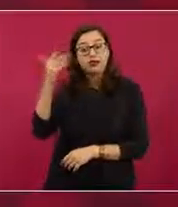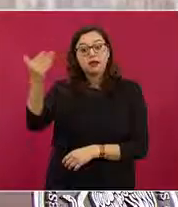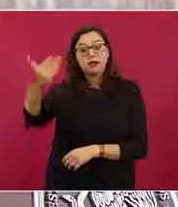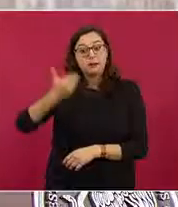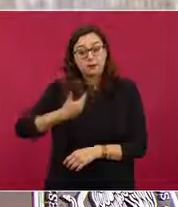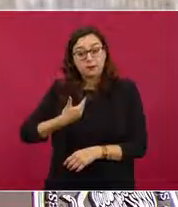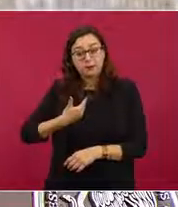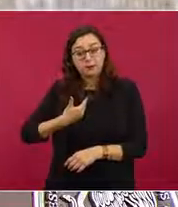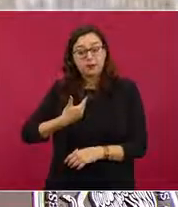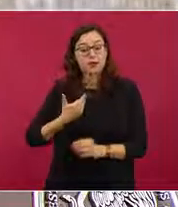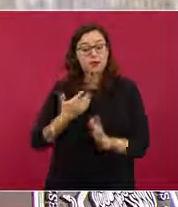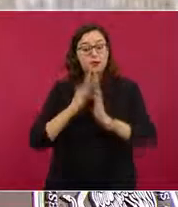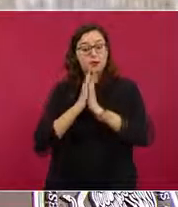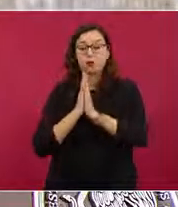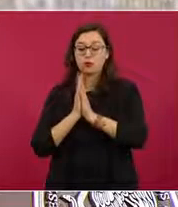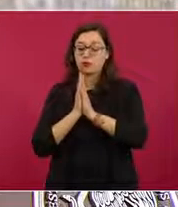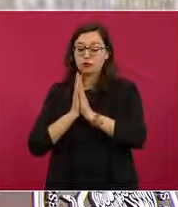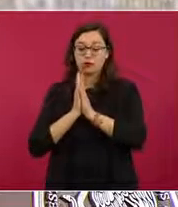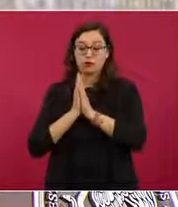que